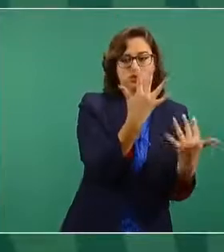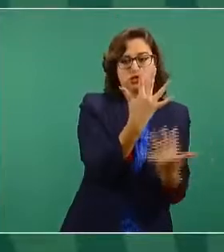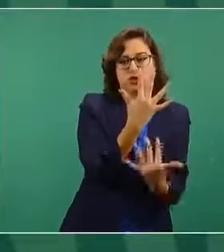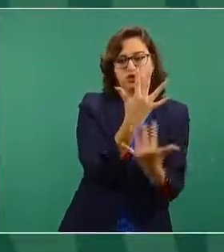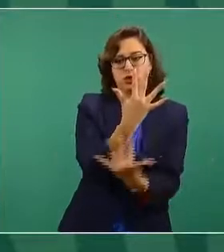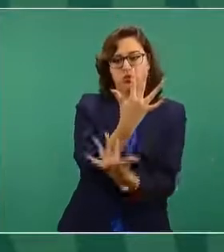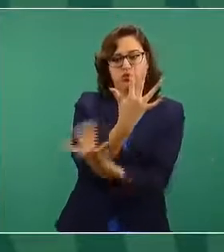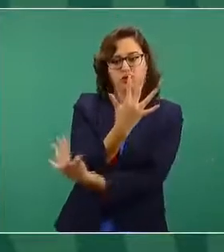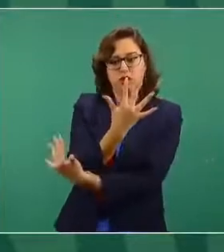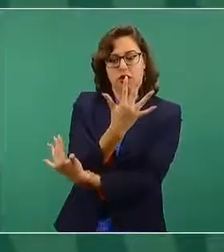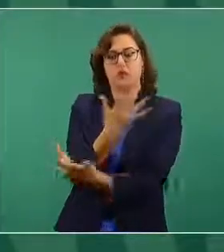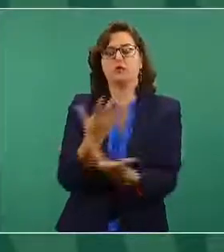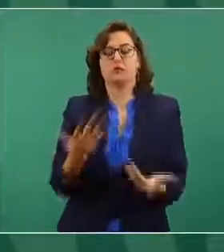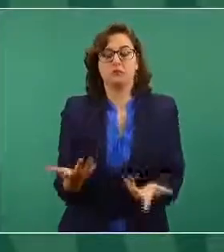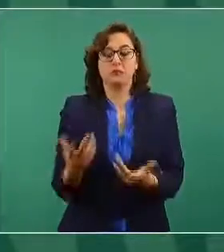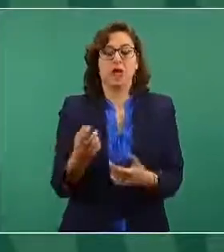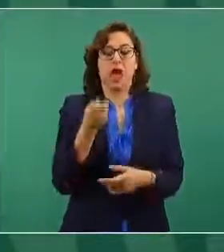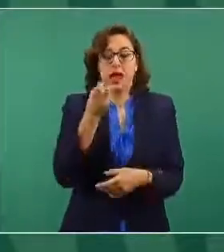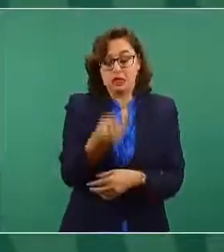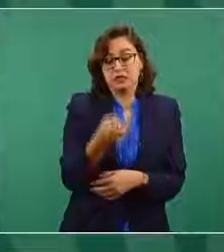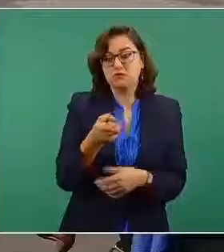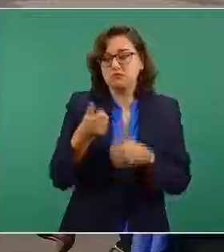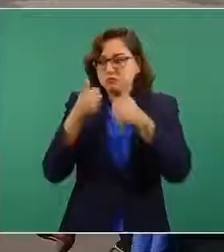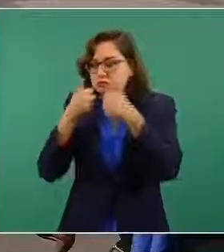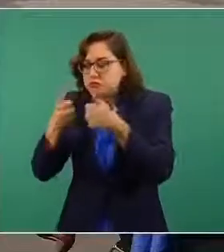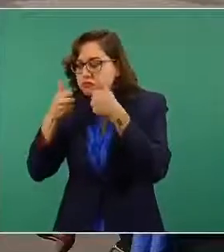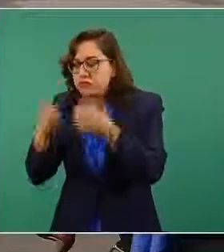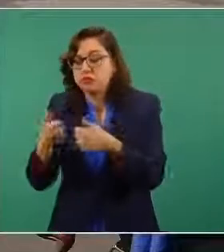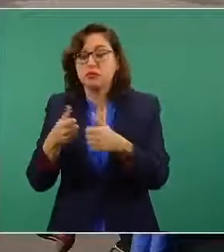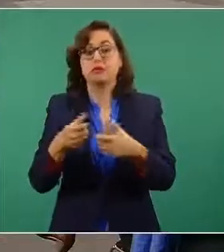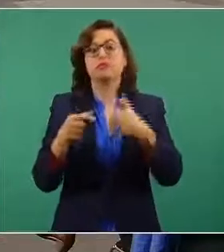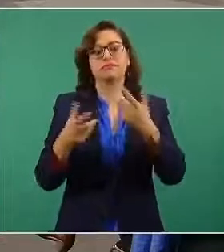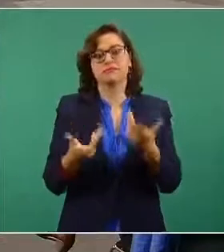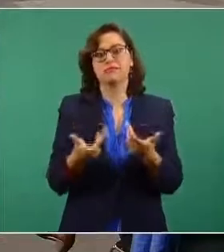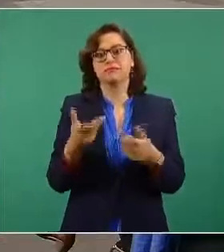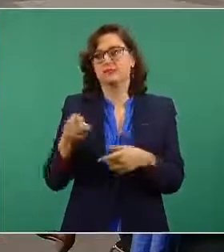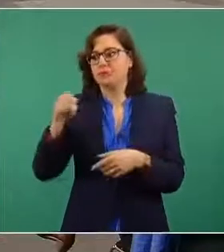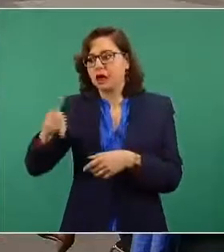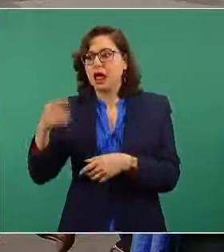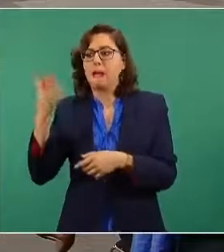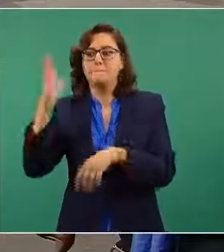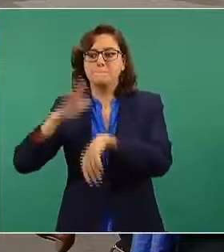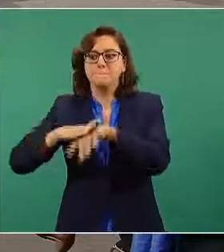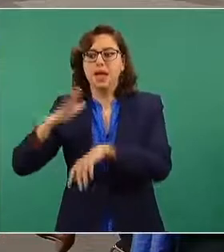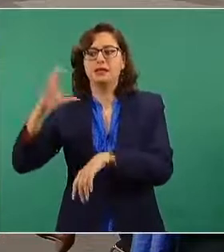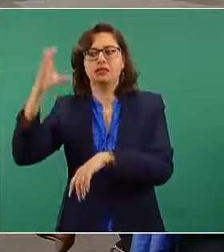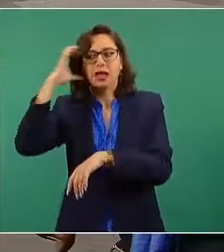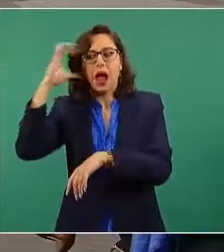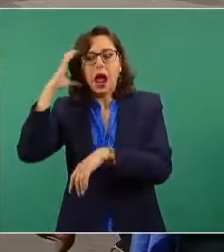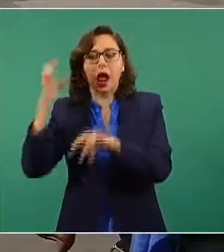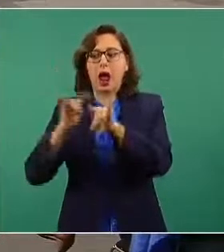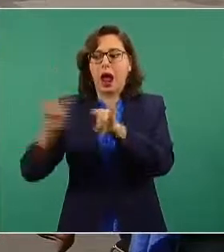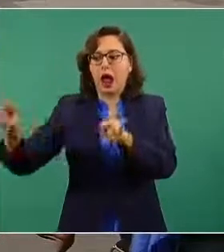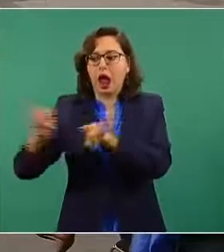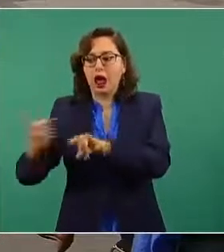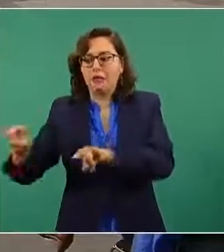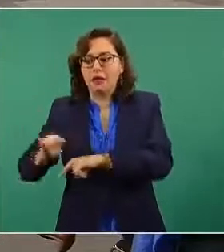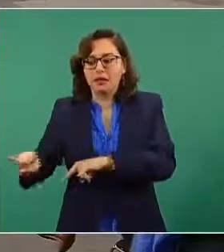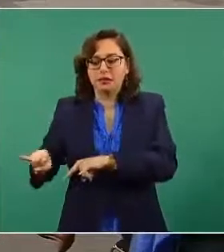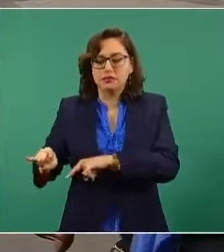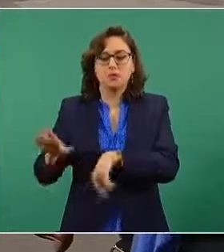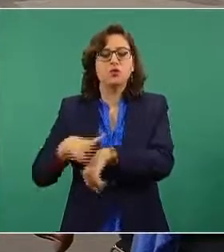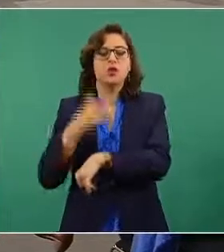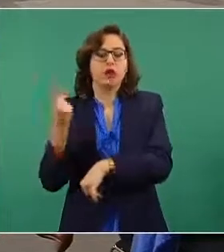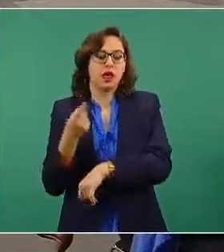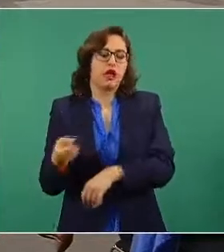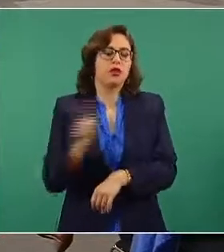de supervisión. Y el número de camas aumentó porque había el número de personas suficientes para atenderles. Todos